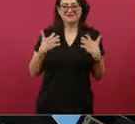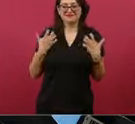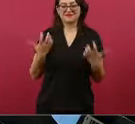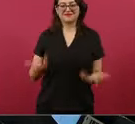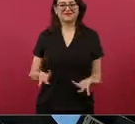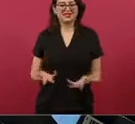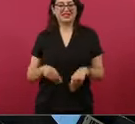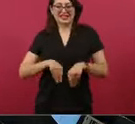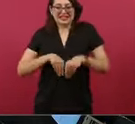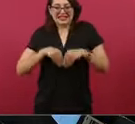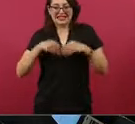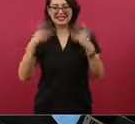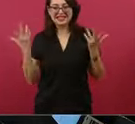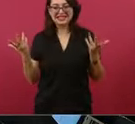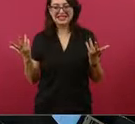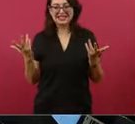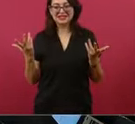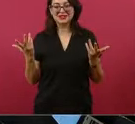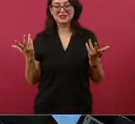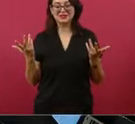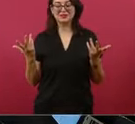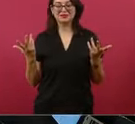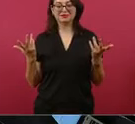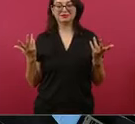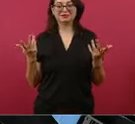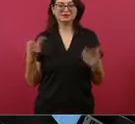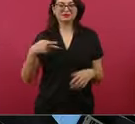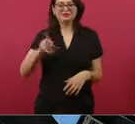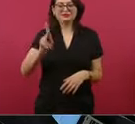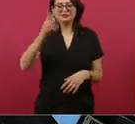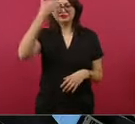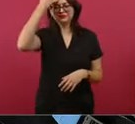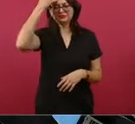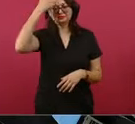desde cuando Juan Collado